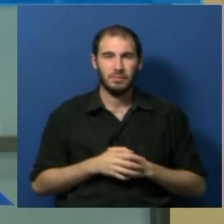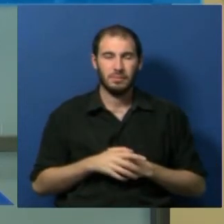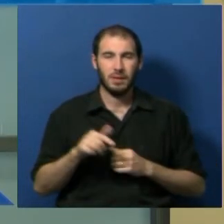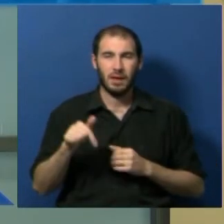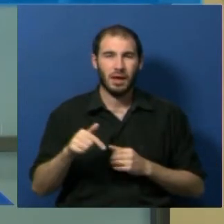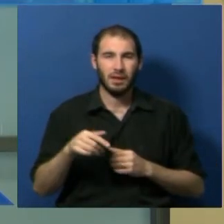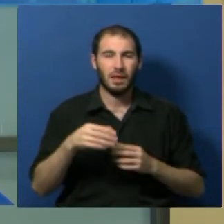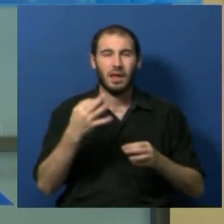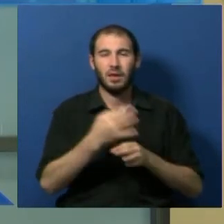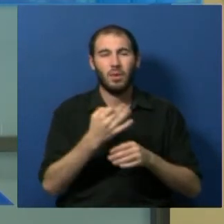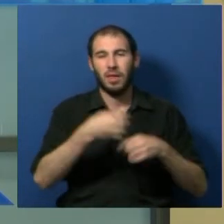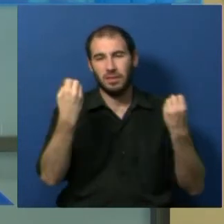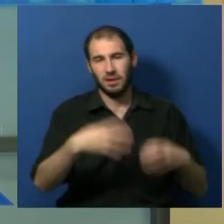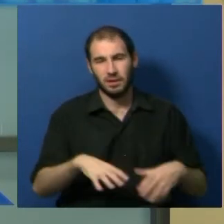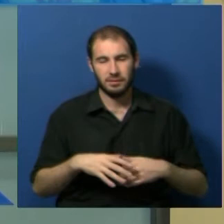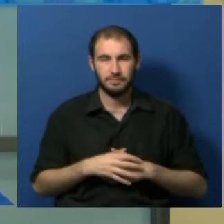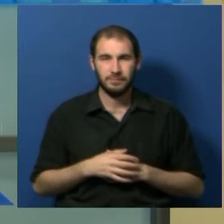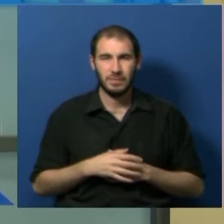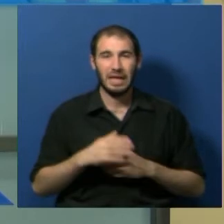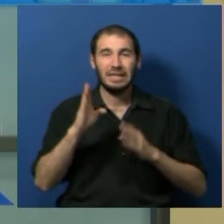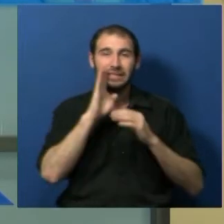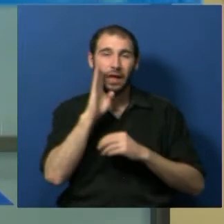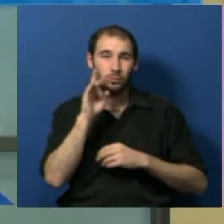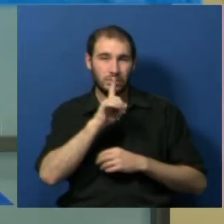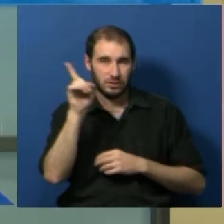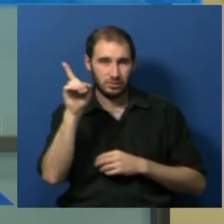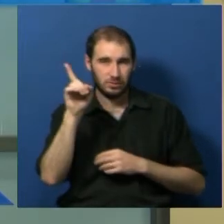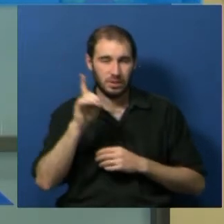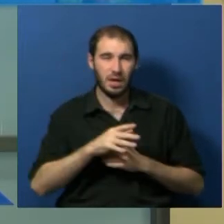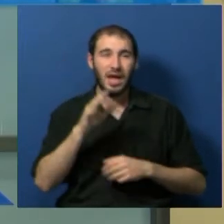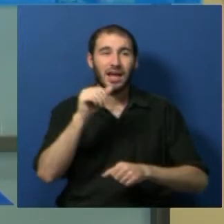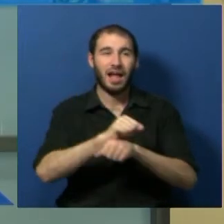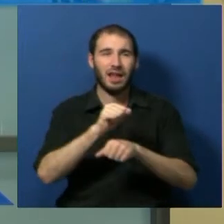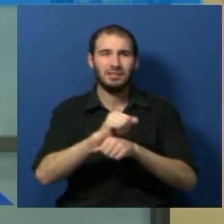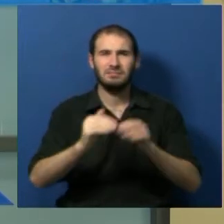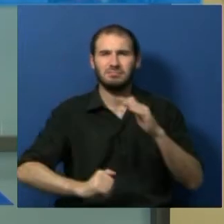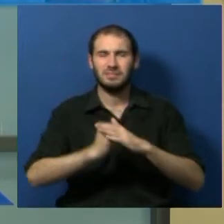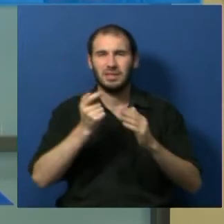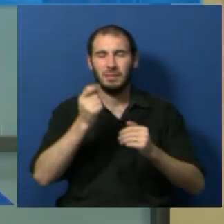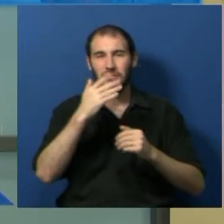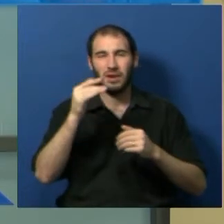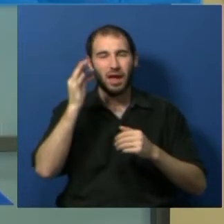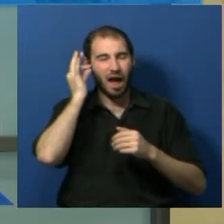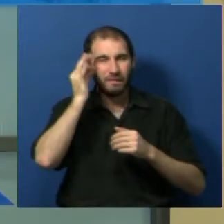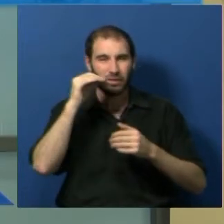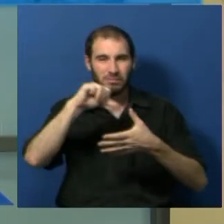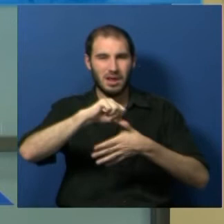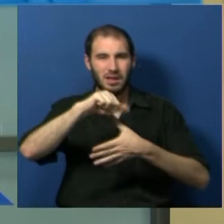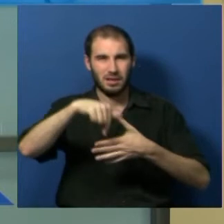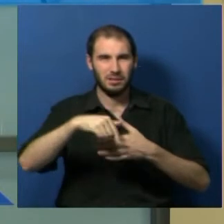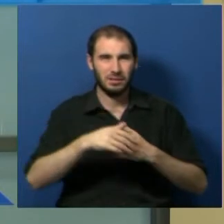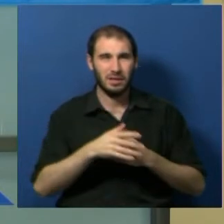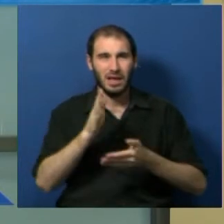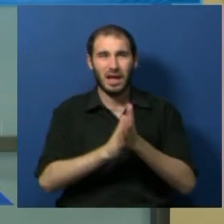y han dejado su escolaridad. En Estados Unidos las cárceles están llenas de afroamericanos y latinos y no